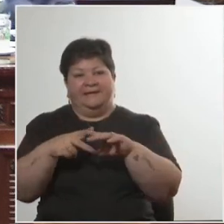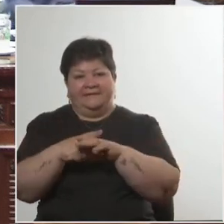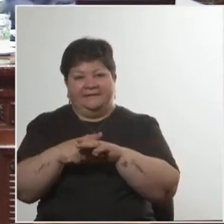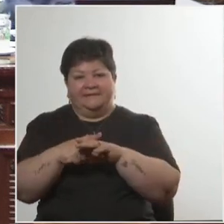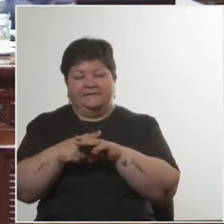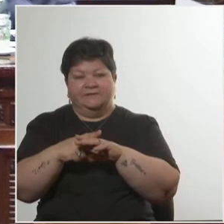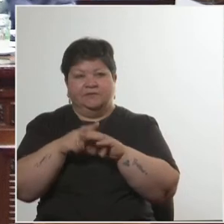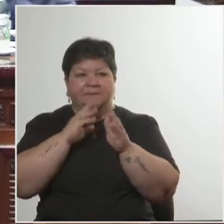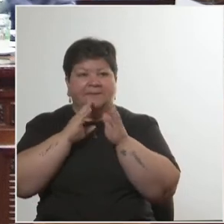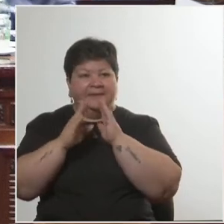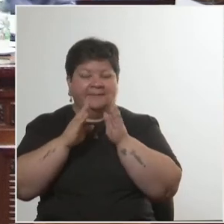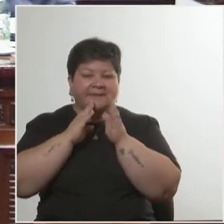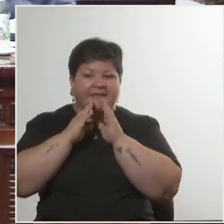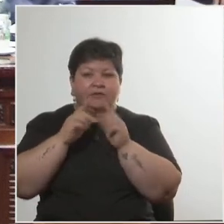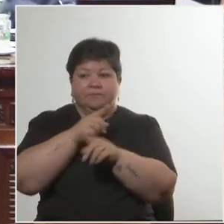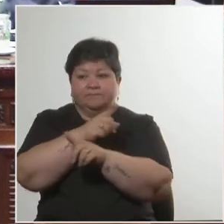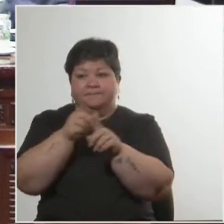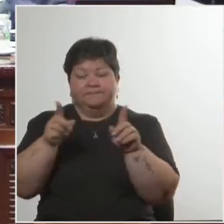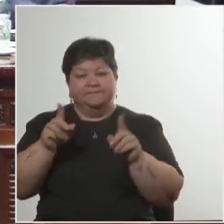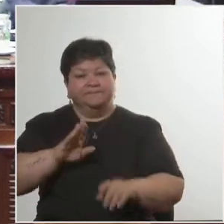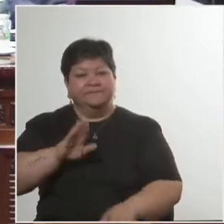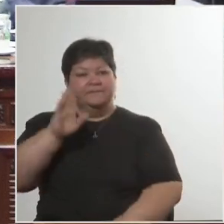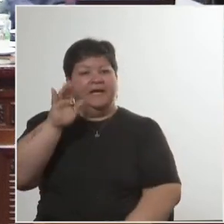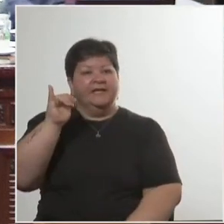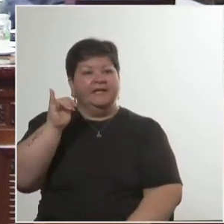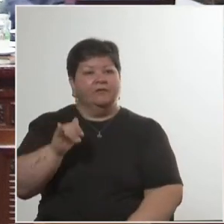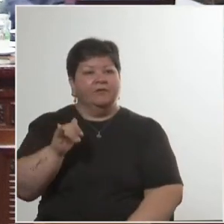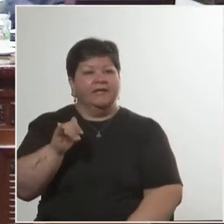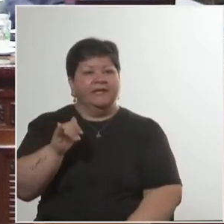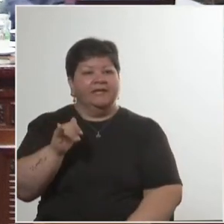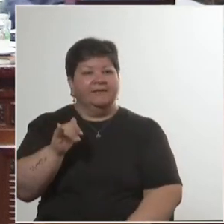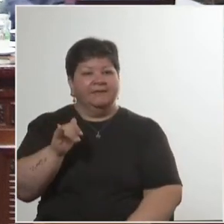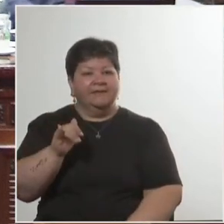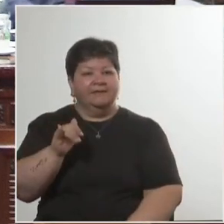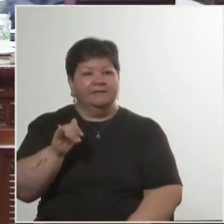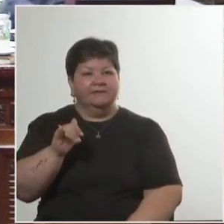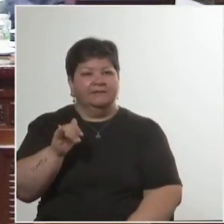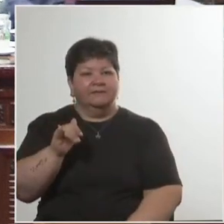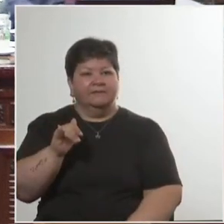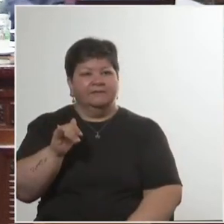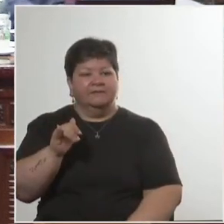la afirmativa sirvan ser expresar 17